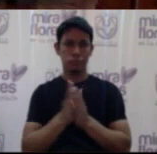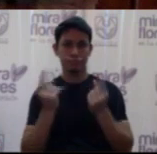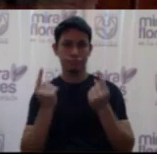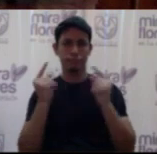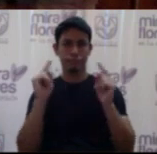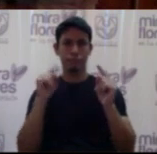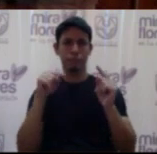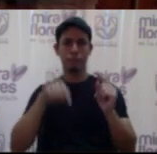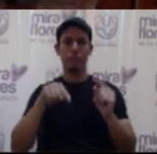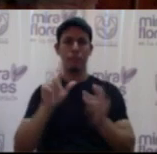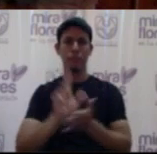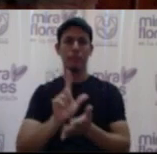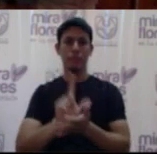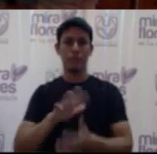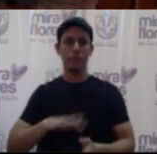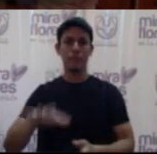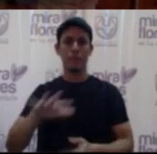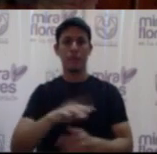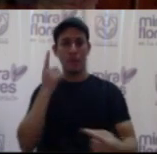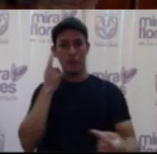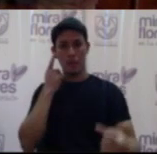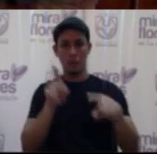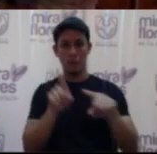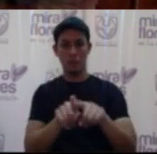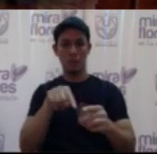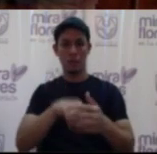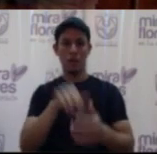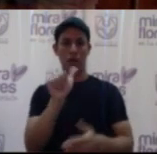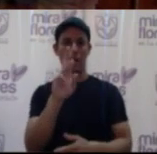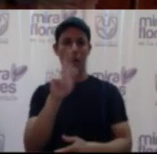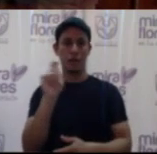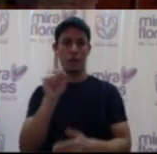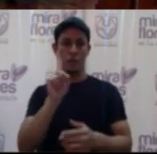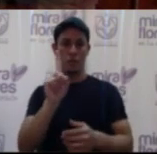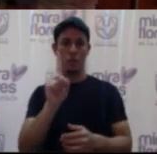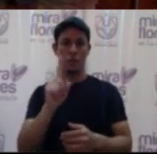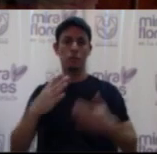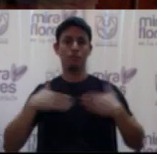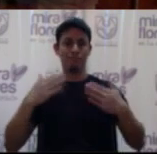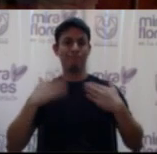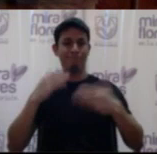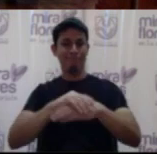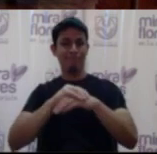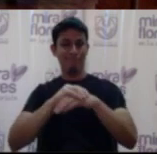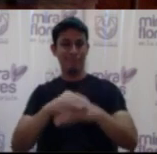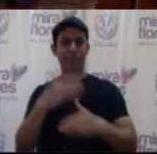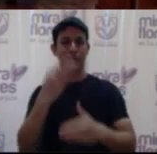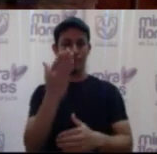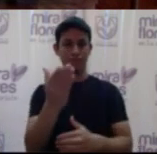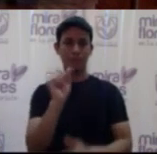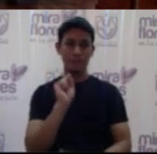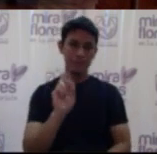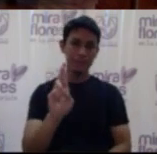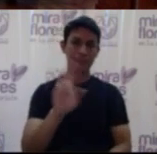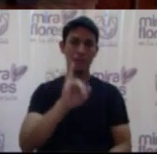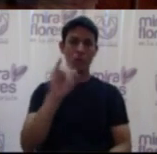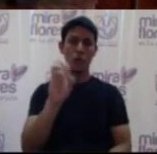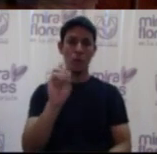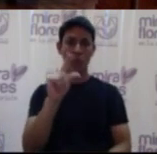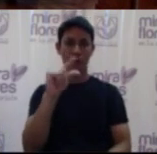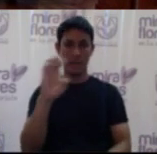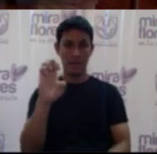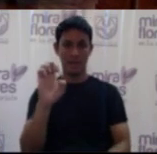gestión metropolitana. Acordó, artículo único, saludar y felicitar al actual alcalde de Miraflores, señor Jorge Vicente Martín Muñoz